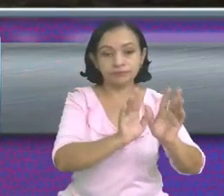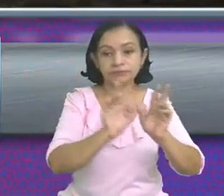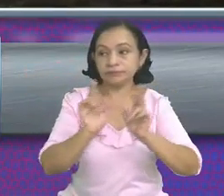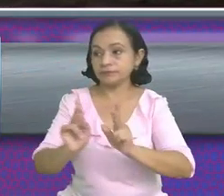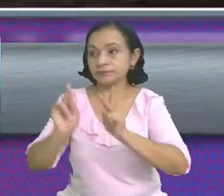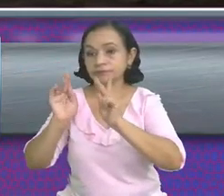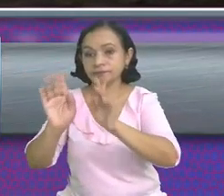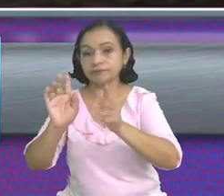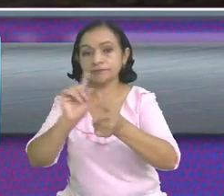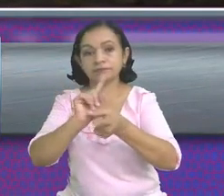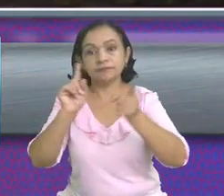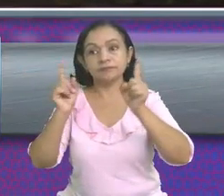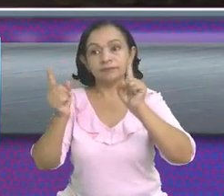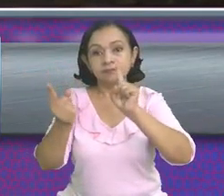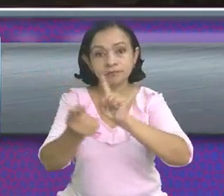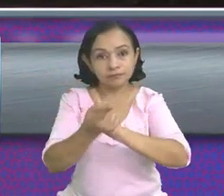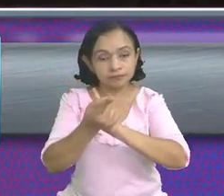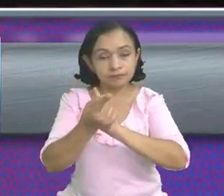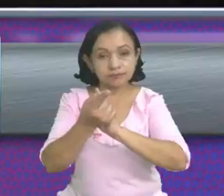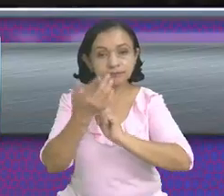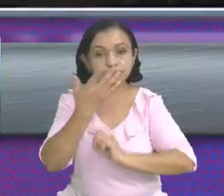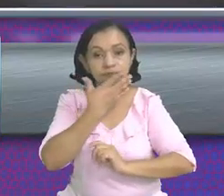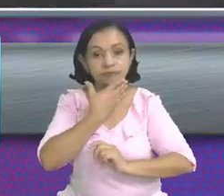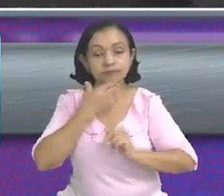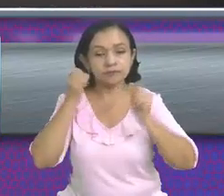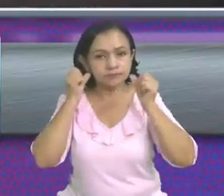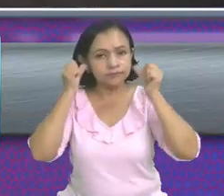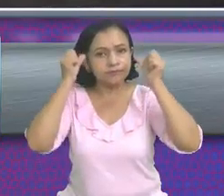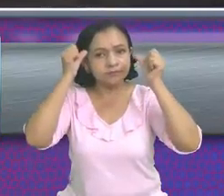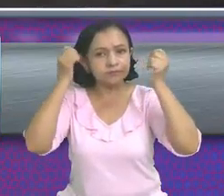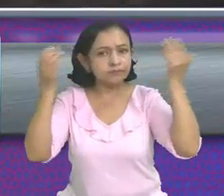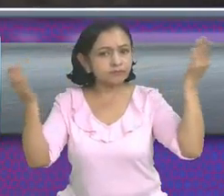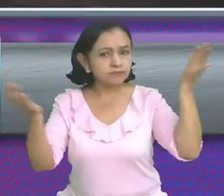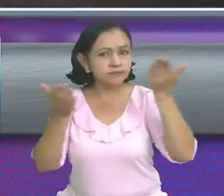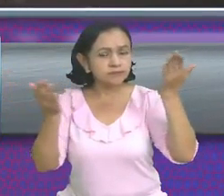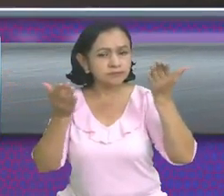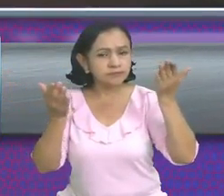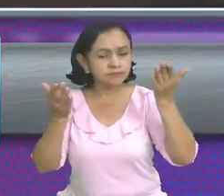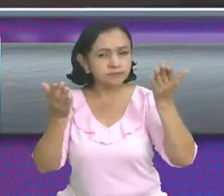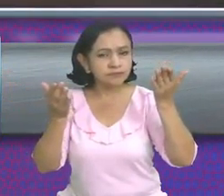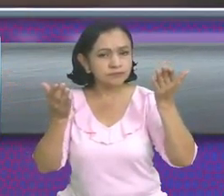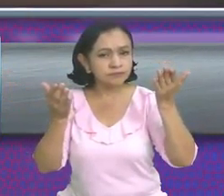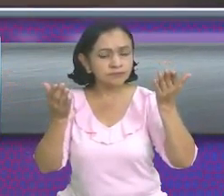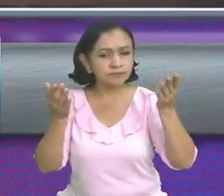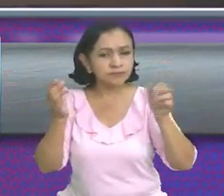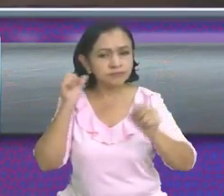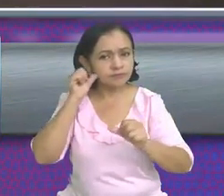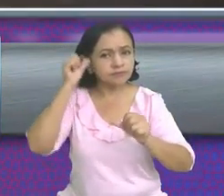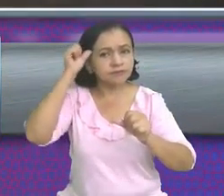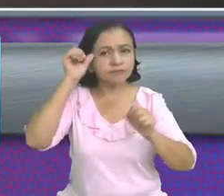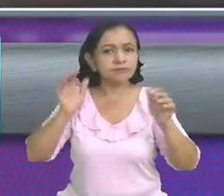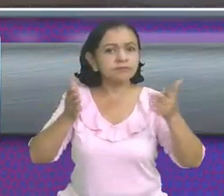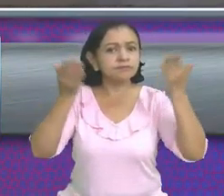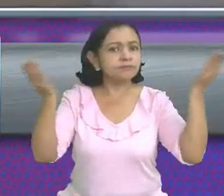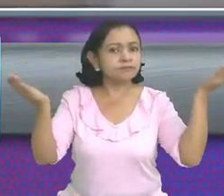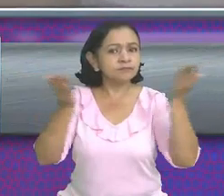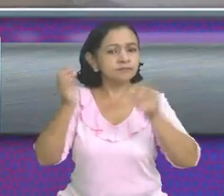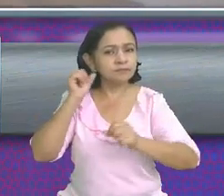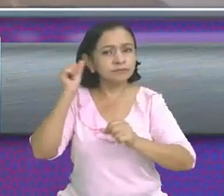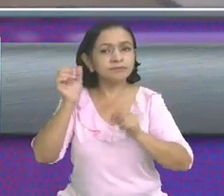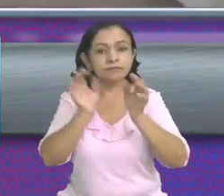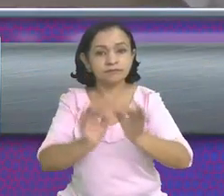Entre todos esos cambios que están teniendo los adolescentes, ¿cómo podemos comprender la salud mental en ellos, doctora? Ok. Eso es un tema